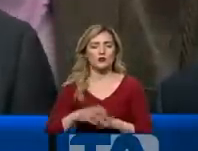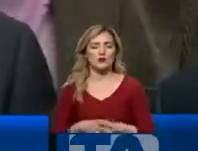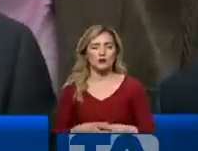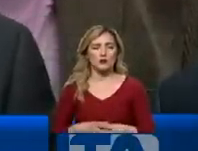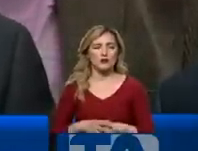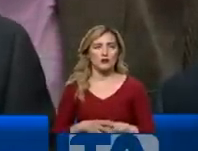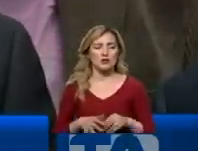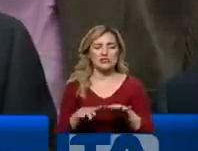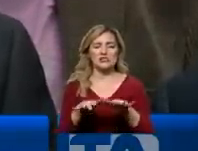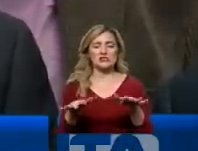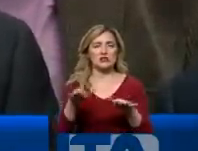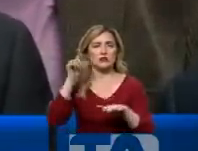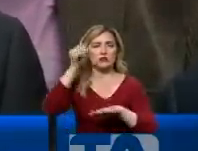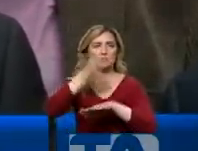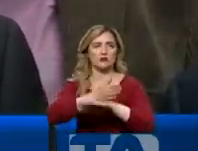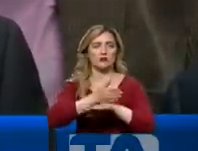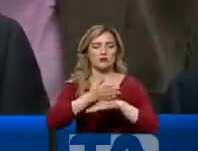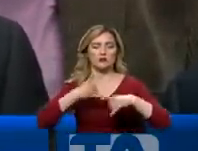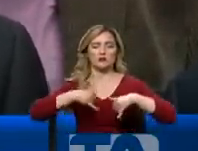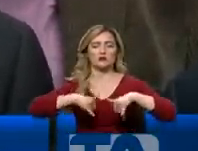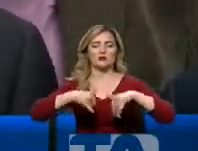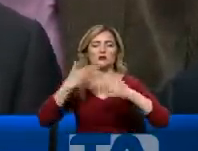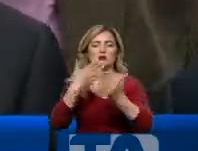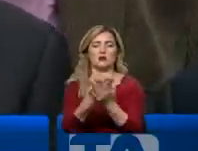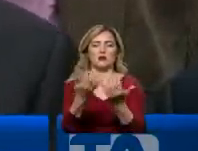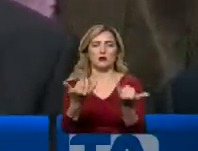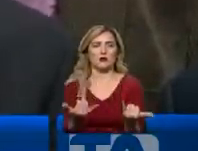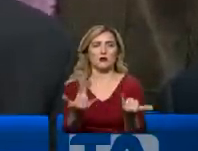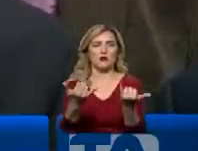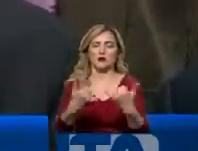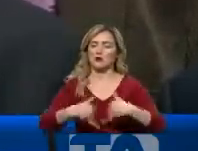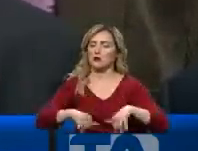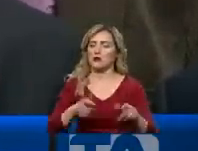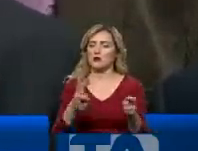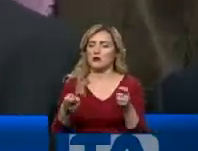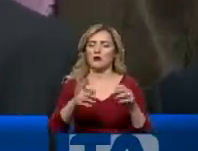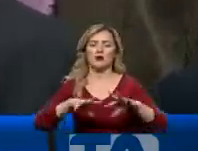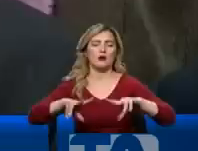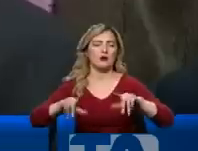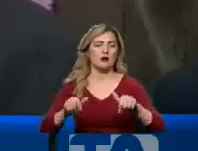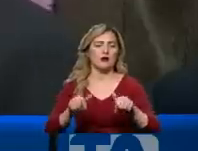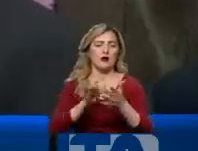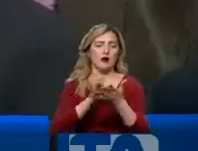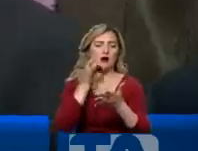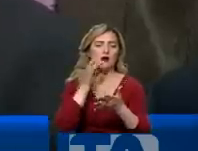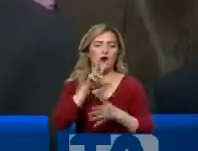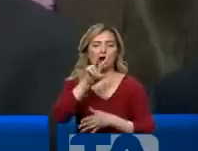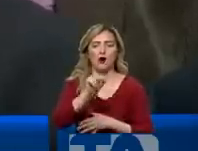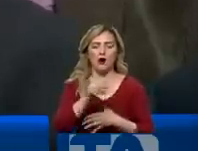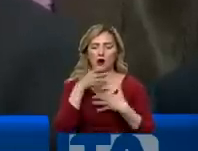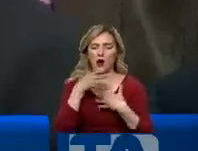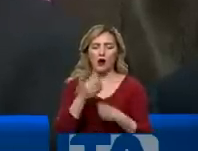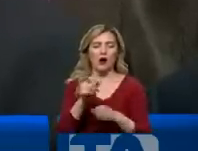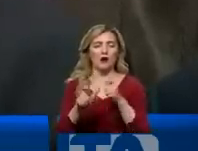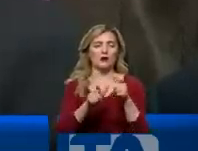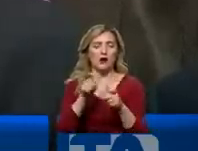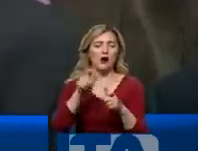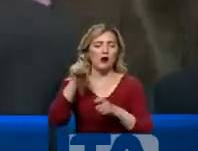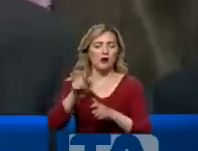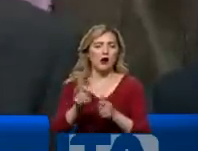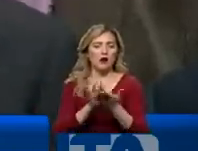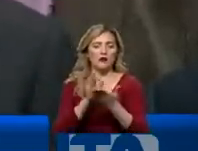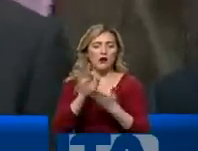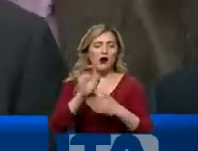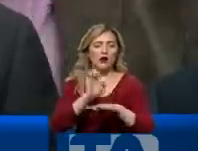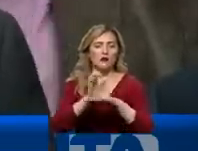en el régimen anterior que ha seguido subsistiendo hasta nuestros días, haciendo caso omiso de las necesidades del país y de su